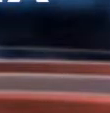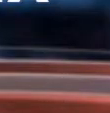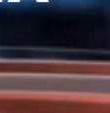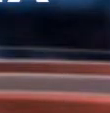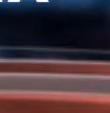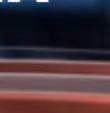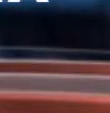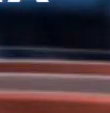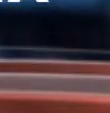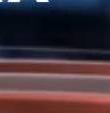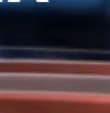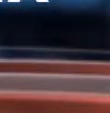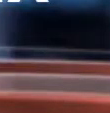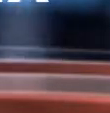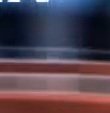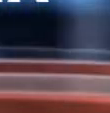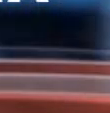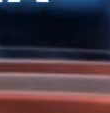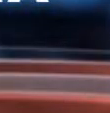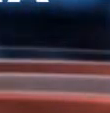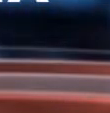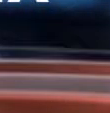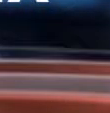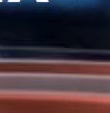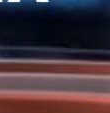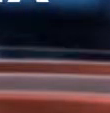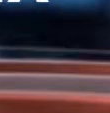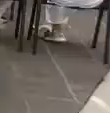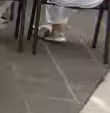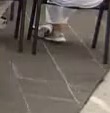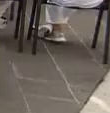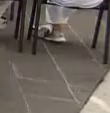Hidalgo Noticias MX presenta.